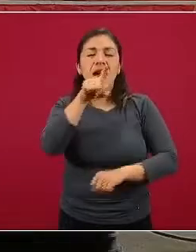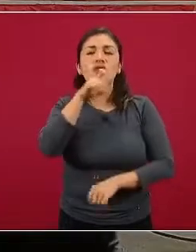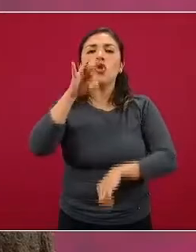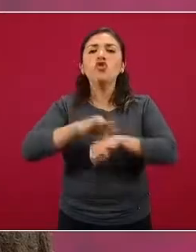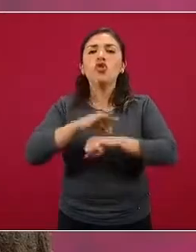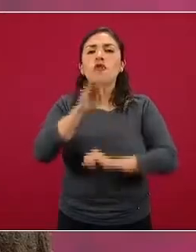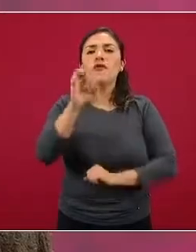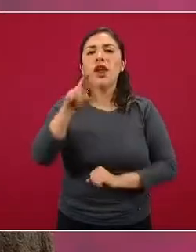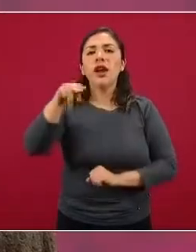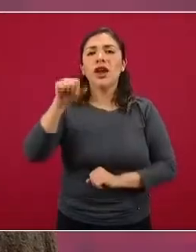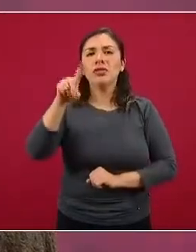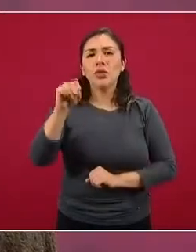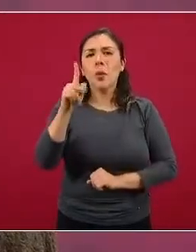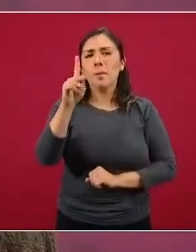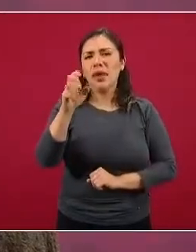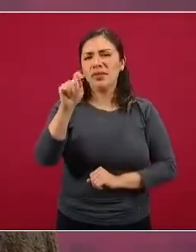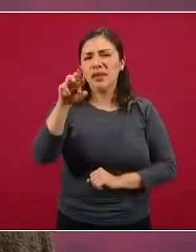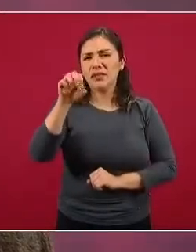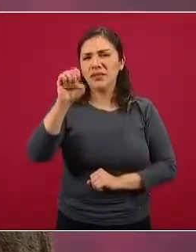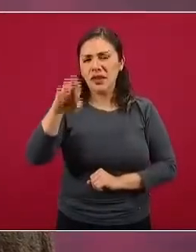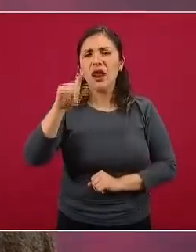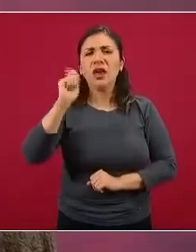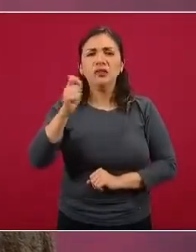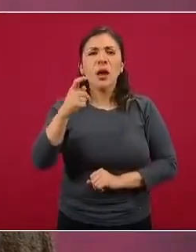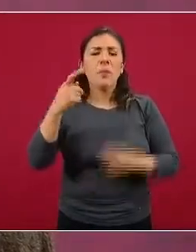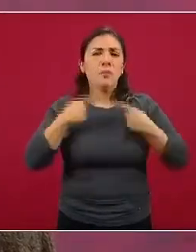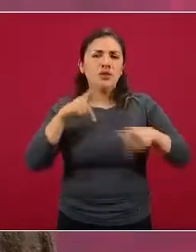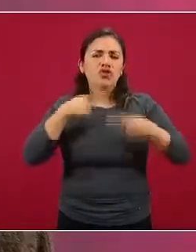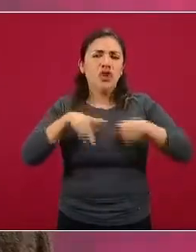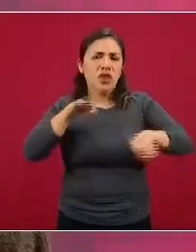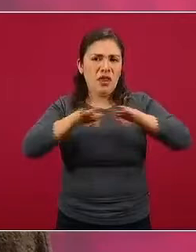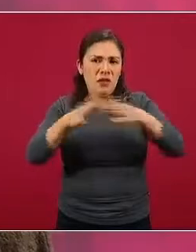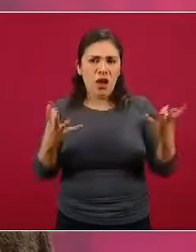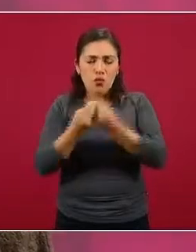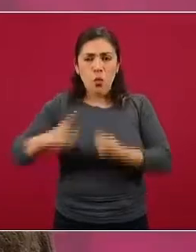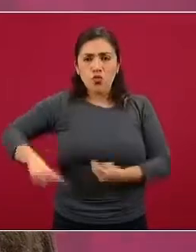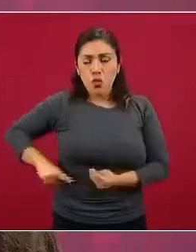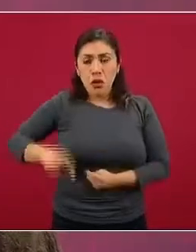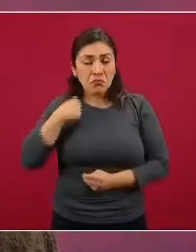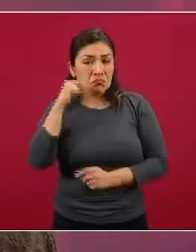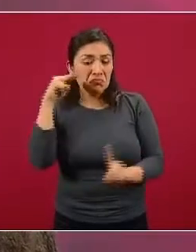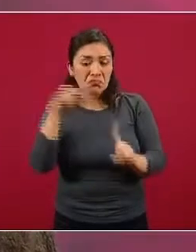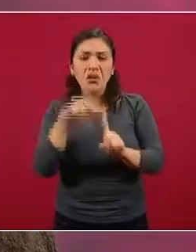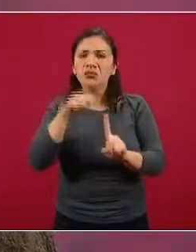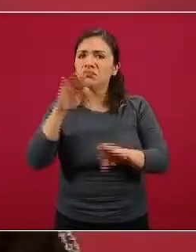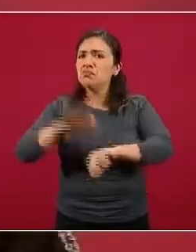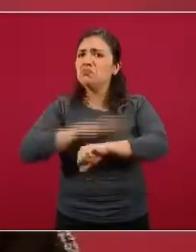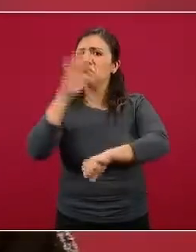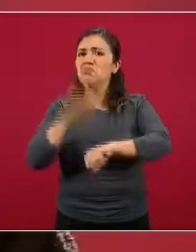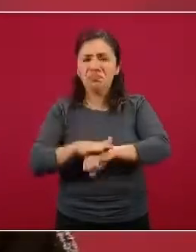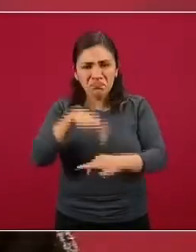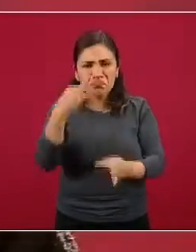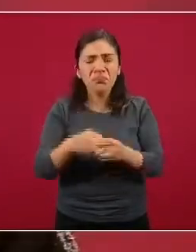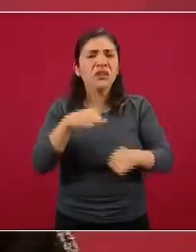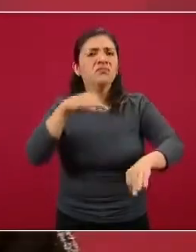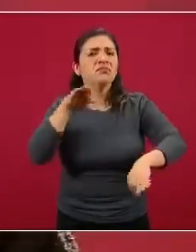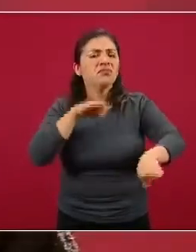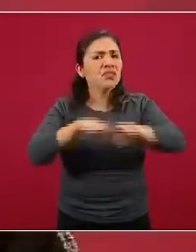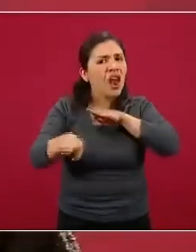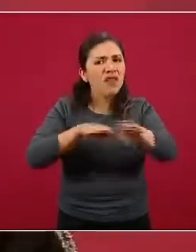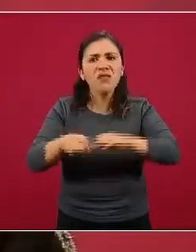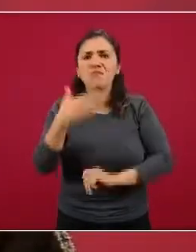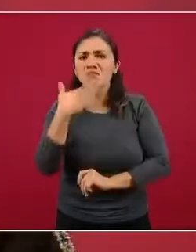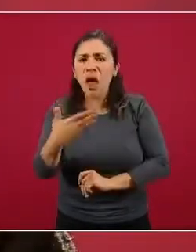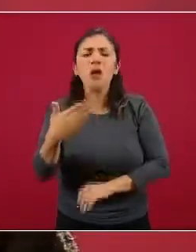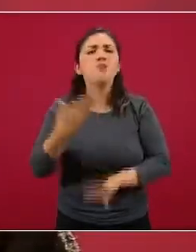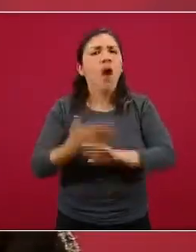doctor Fernando Petersen. Es un funcionario público que nos parece cumple con su misión, cumple con su deber,